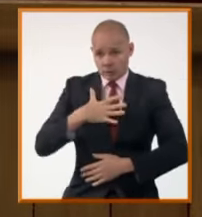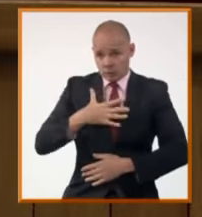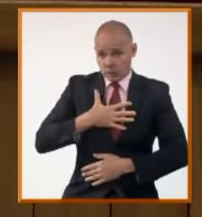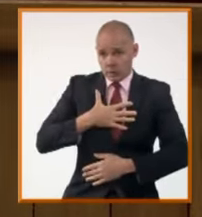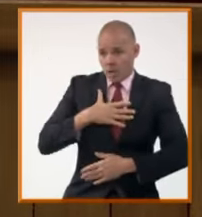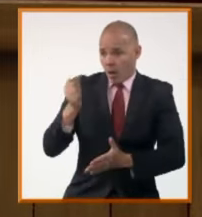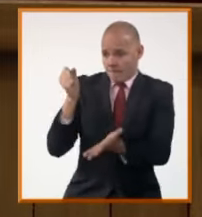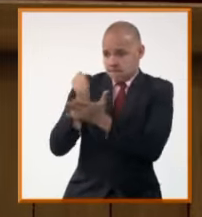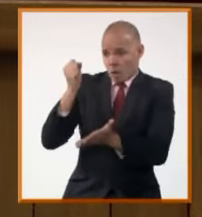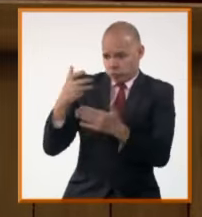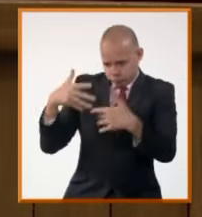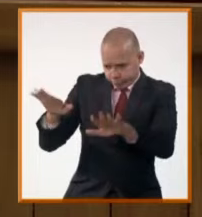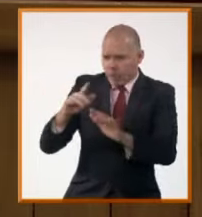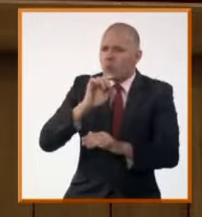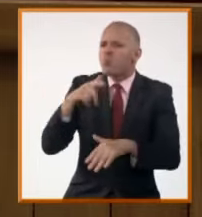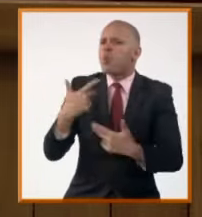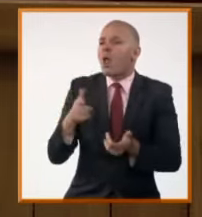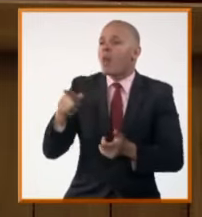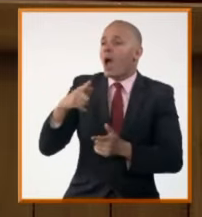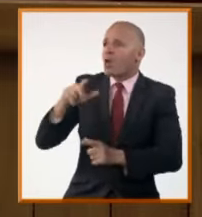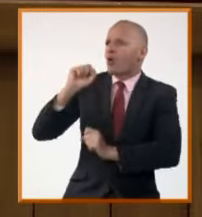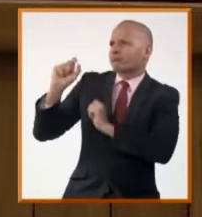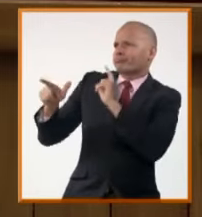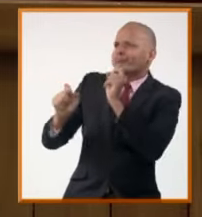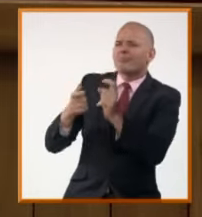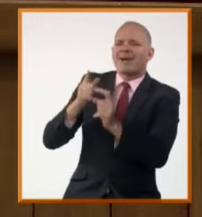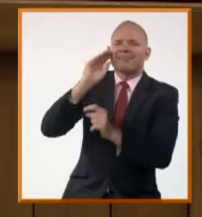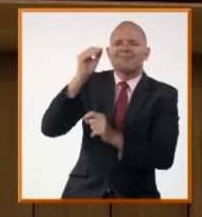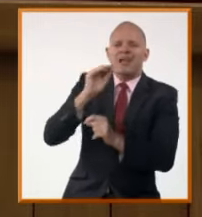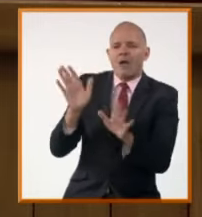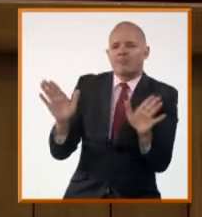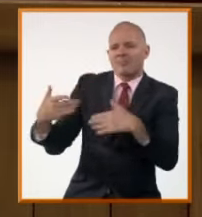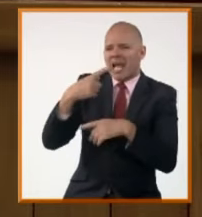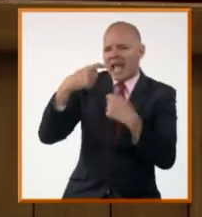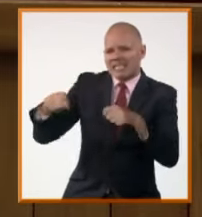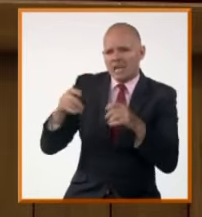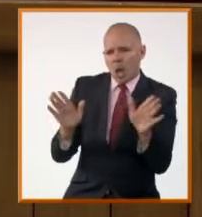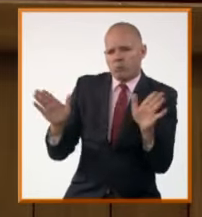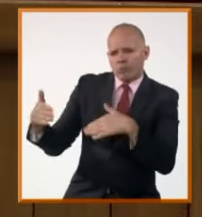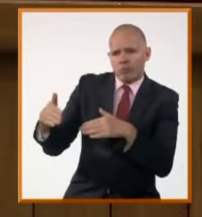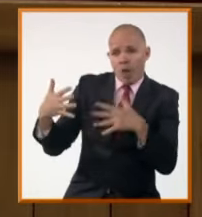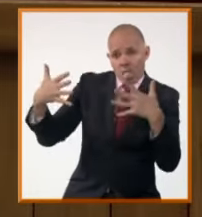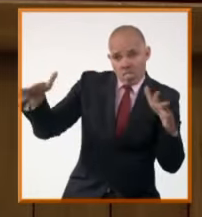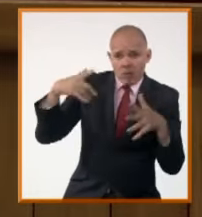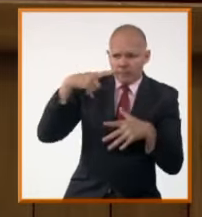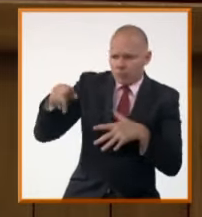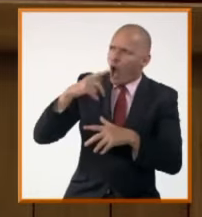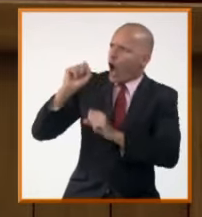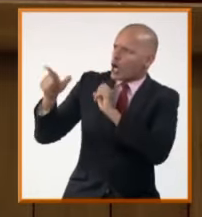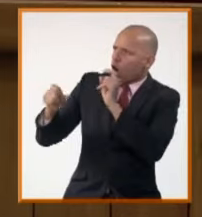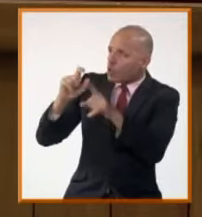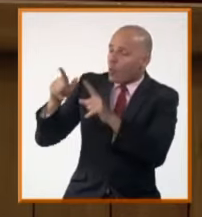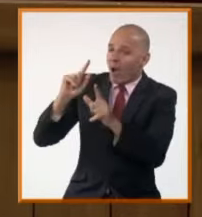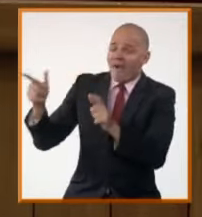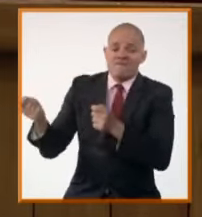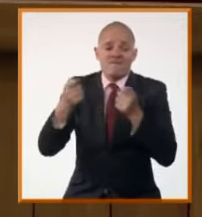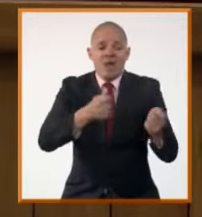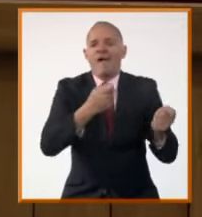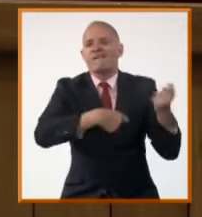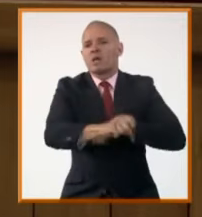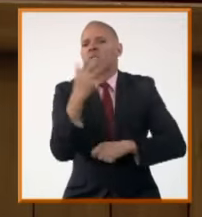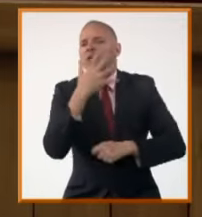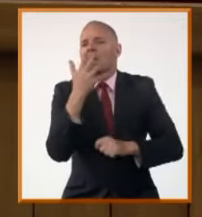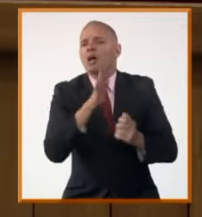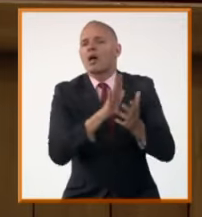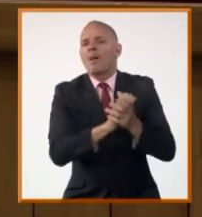de gestión no estatal, pero eso tampoco anda bien. Cuestión que tendremos que rectificar para poderlo